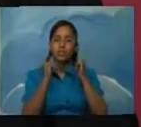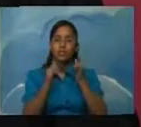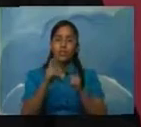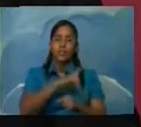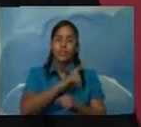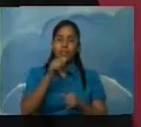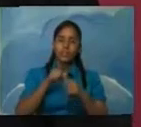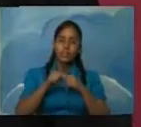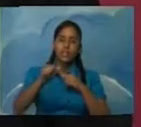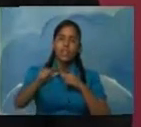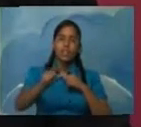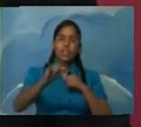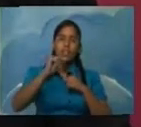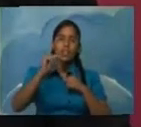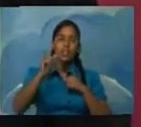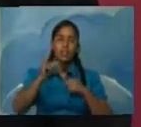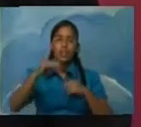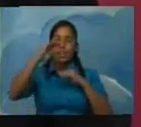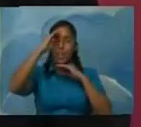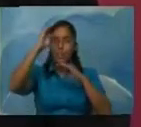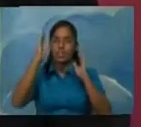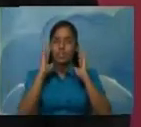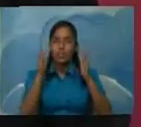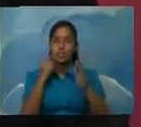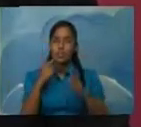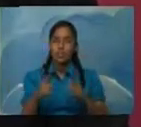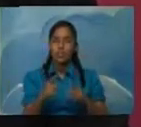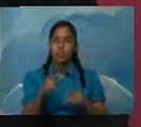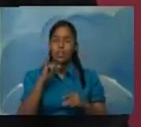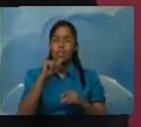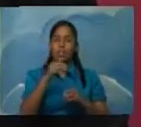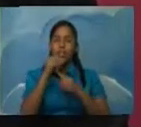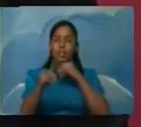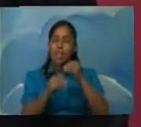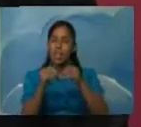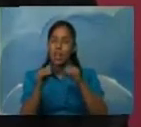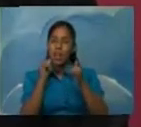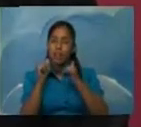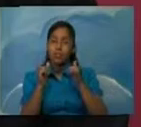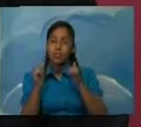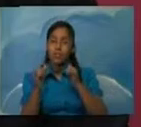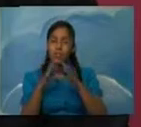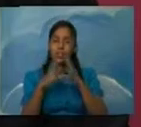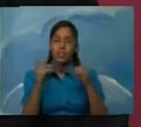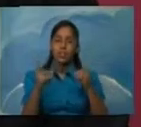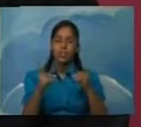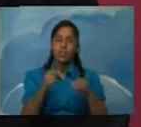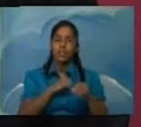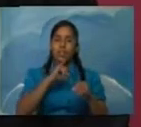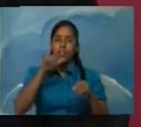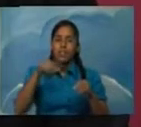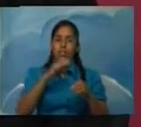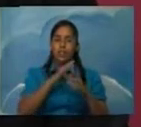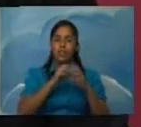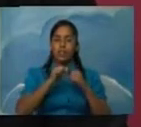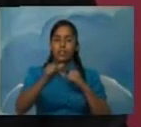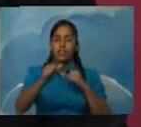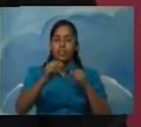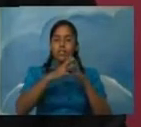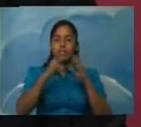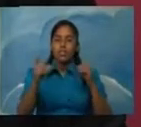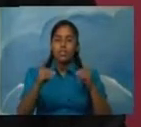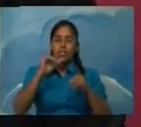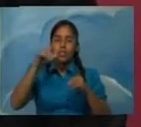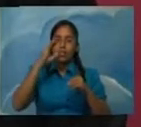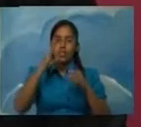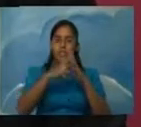semana, y atendamos lo que dice. Dice: y harás la fiesta solemne de las semanas a Jehová tu